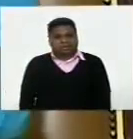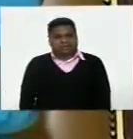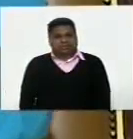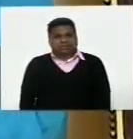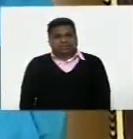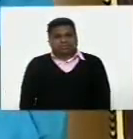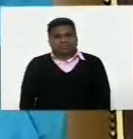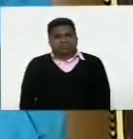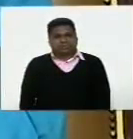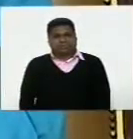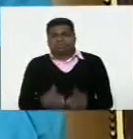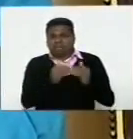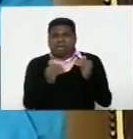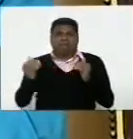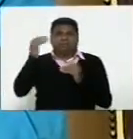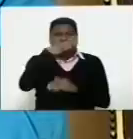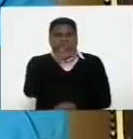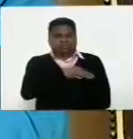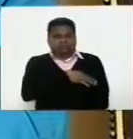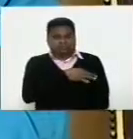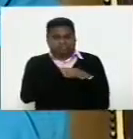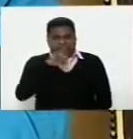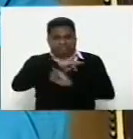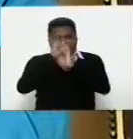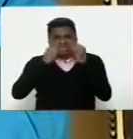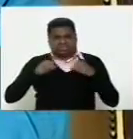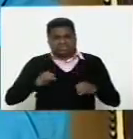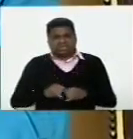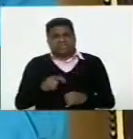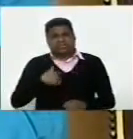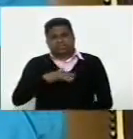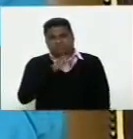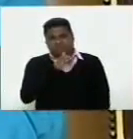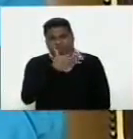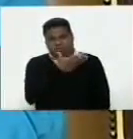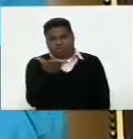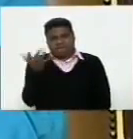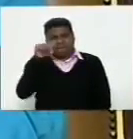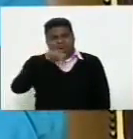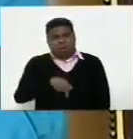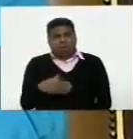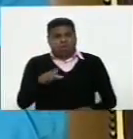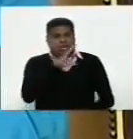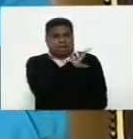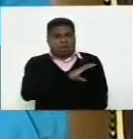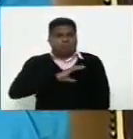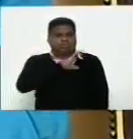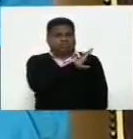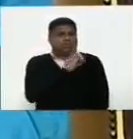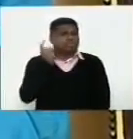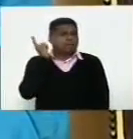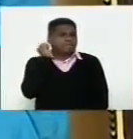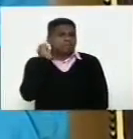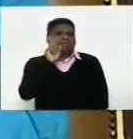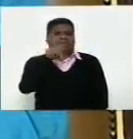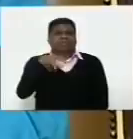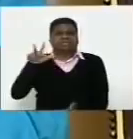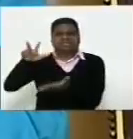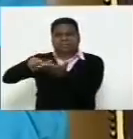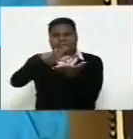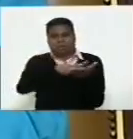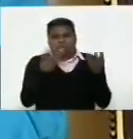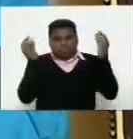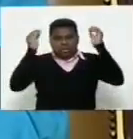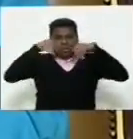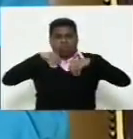consolidar la suprema felicidad posible. Yo debo informar que hoy en la Comisión de la Mujer también se aprobó un acuerdo